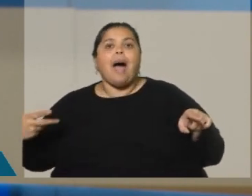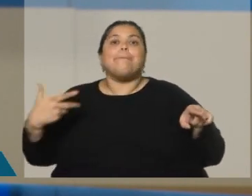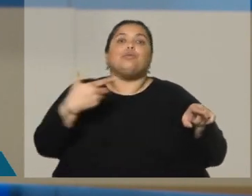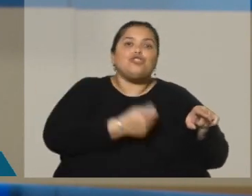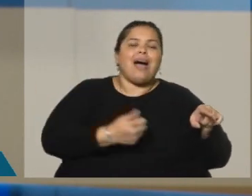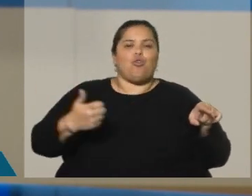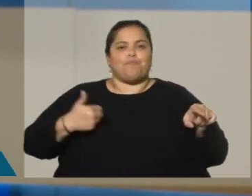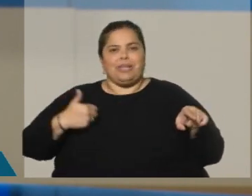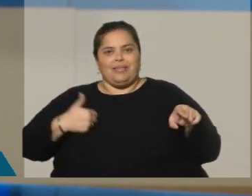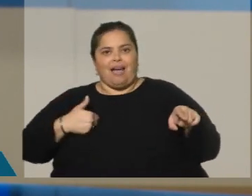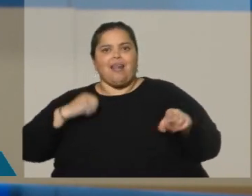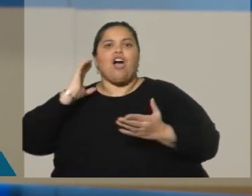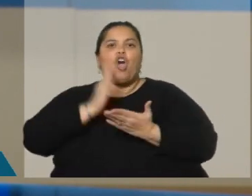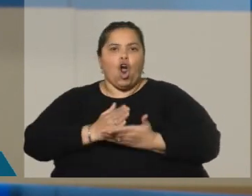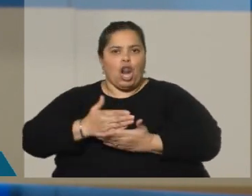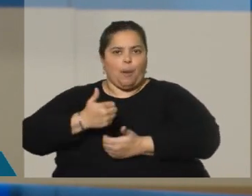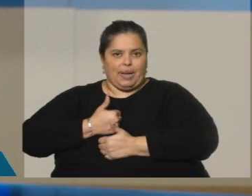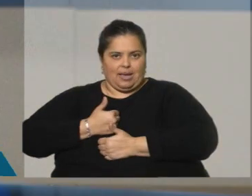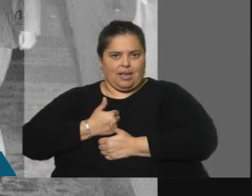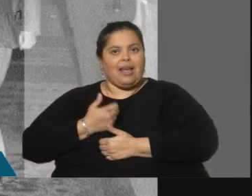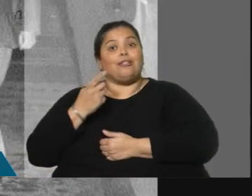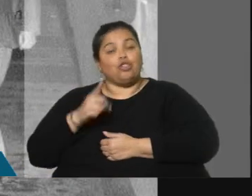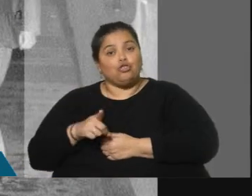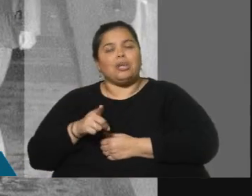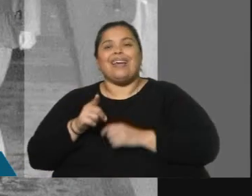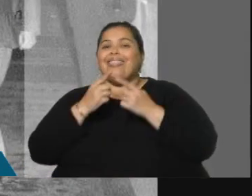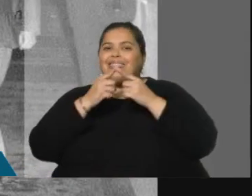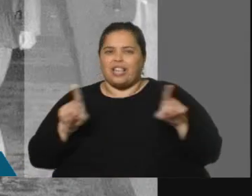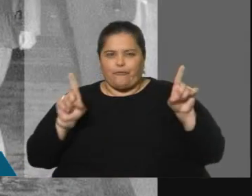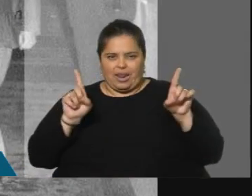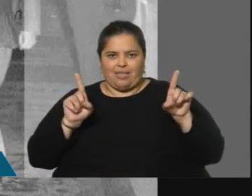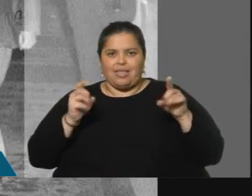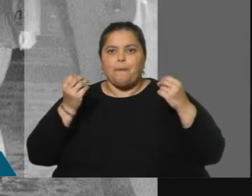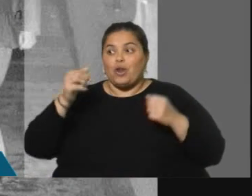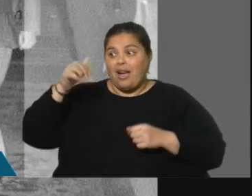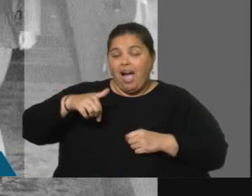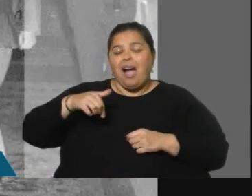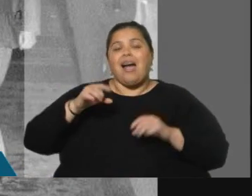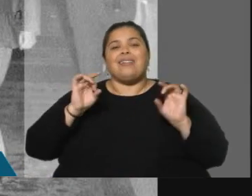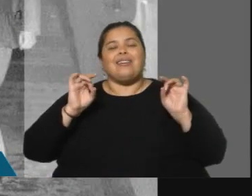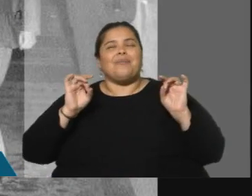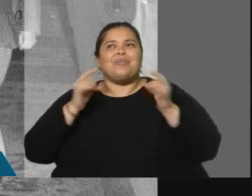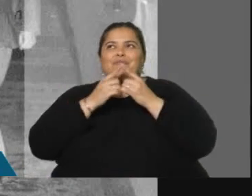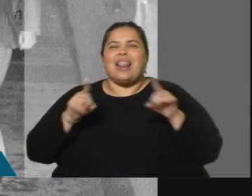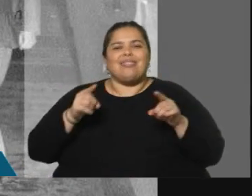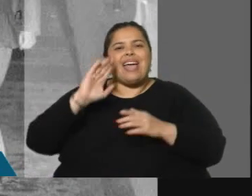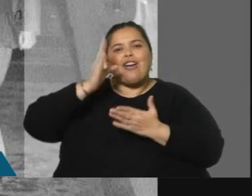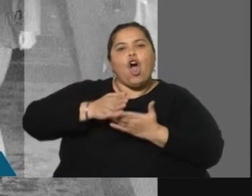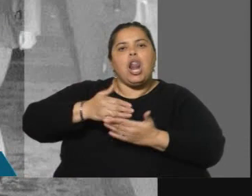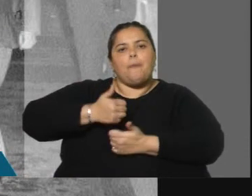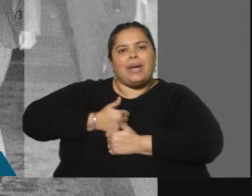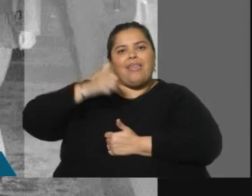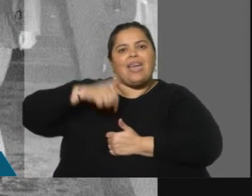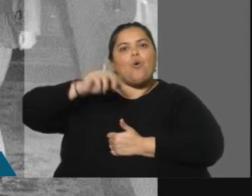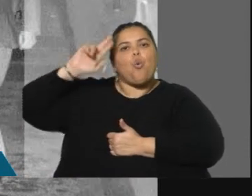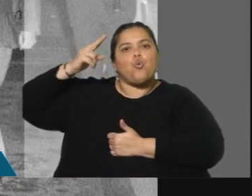consiguiente la naturaleza distintiva una de las de los rasgos distintivos de la naturaleza del golpe de estado y de la